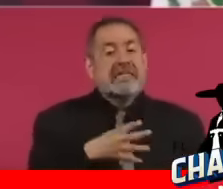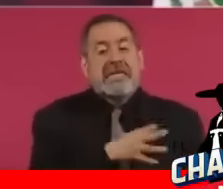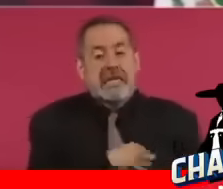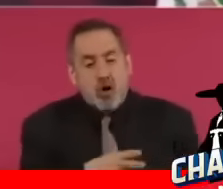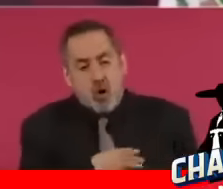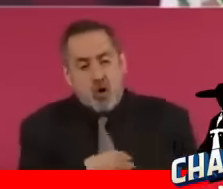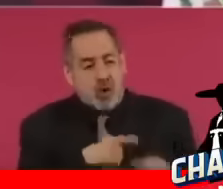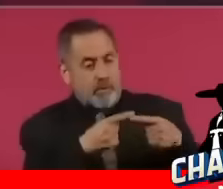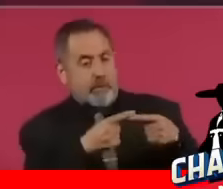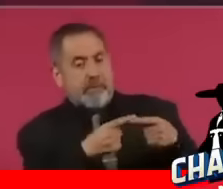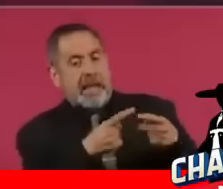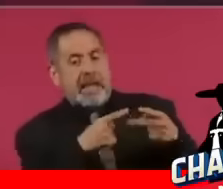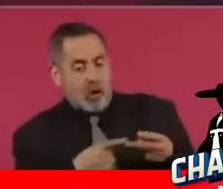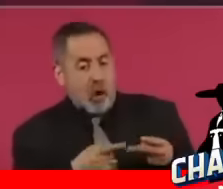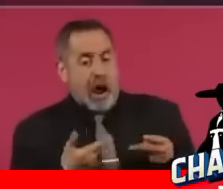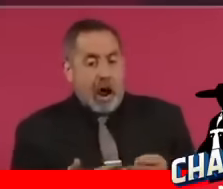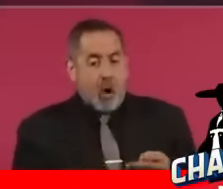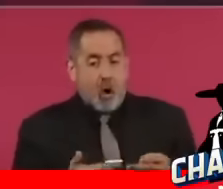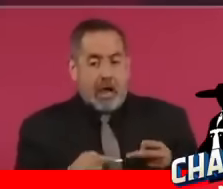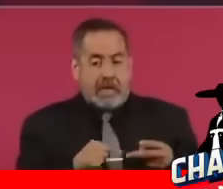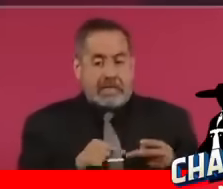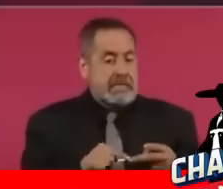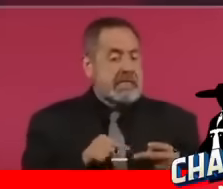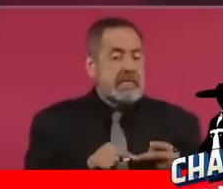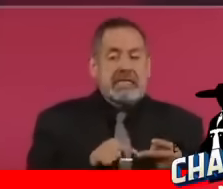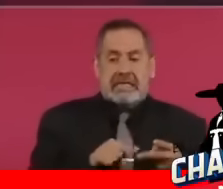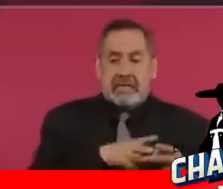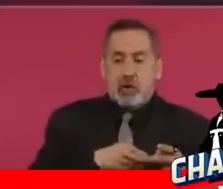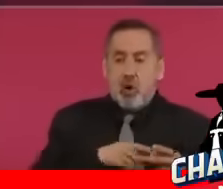hijo de los que están convocando